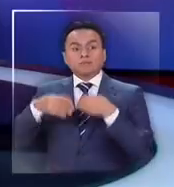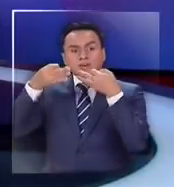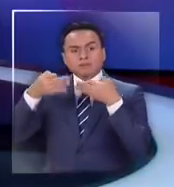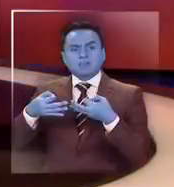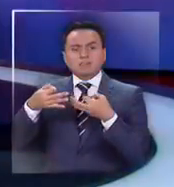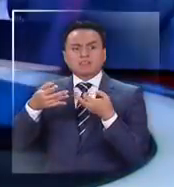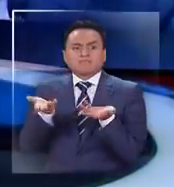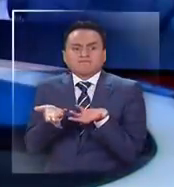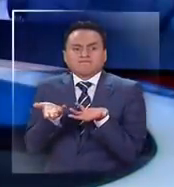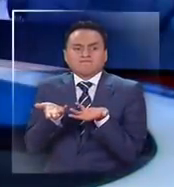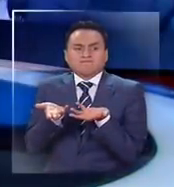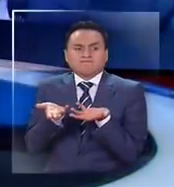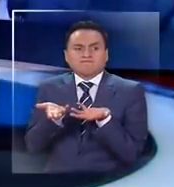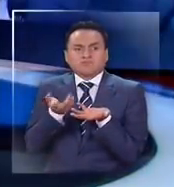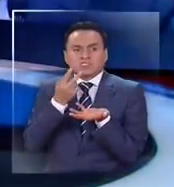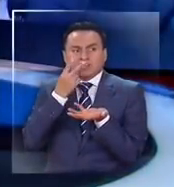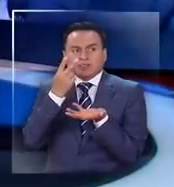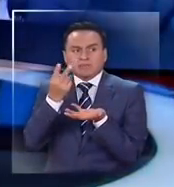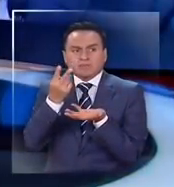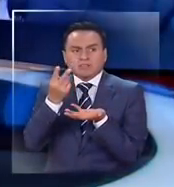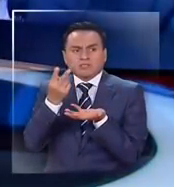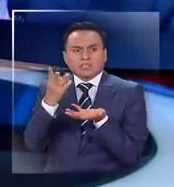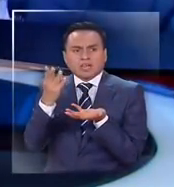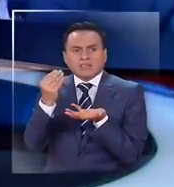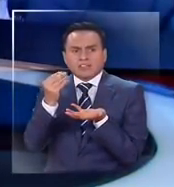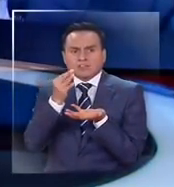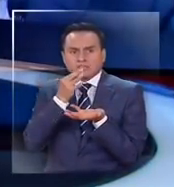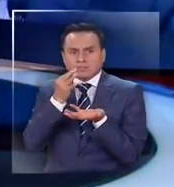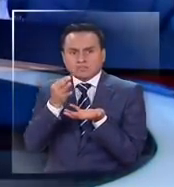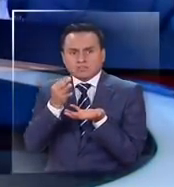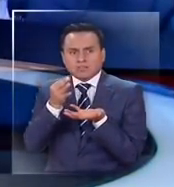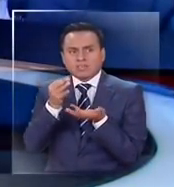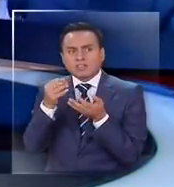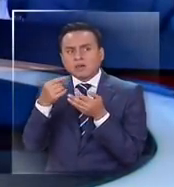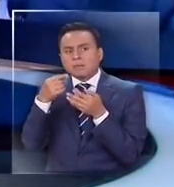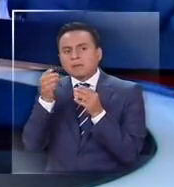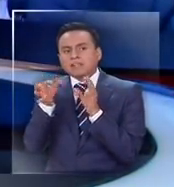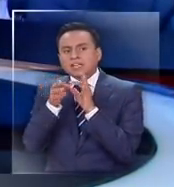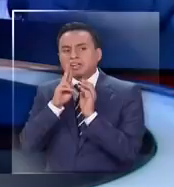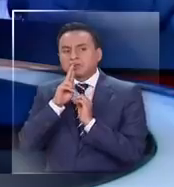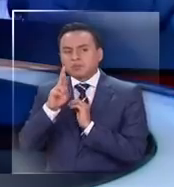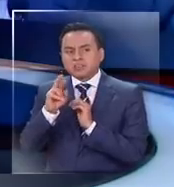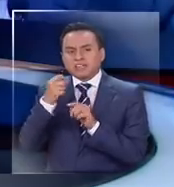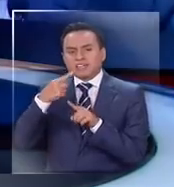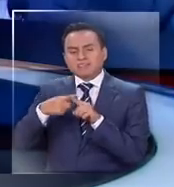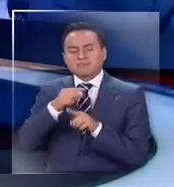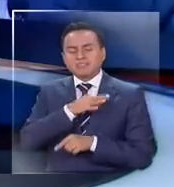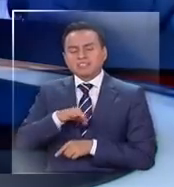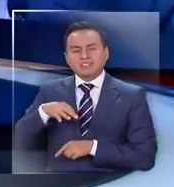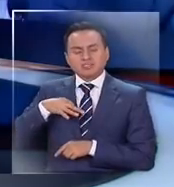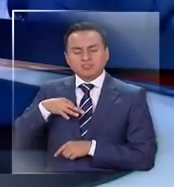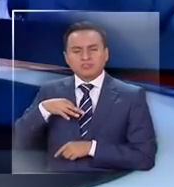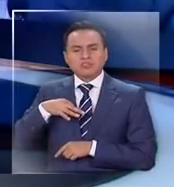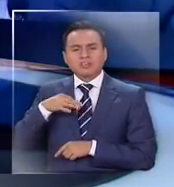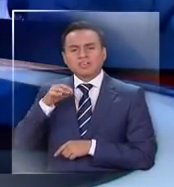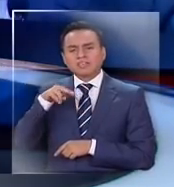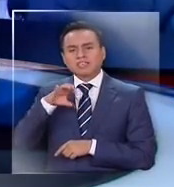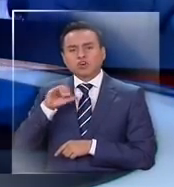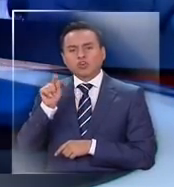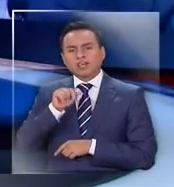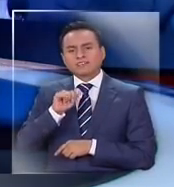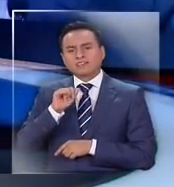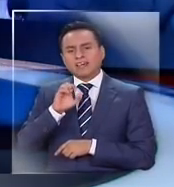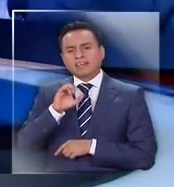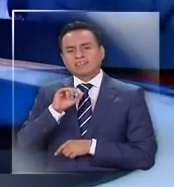Francamente, no sé de lo que está hablando. Esa es parte de la respuesta del exministro de Hacienda, Nicolás Eizaguirre, a